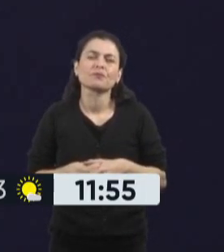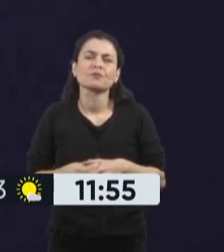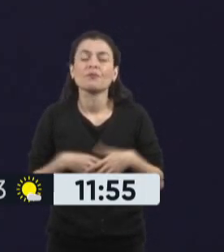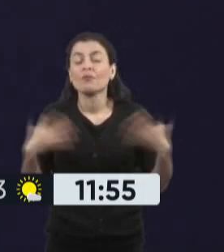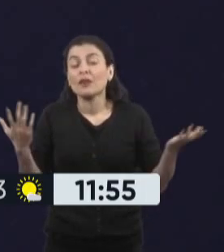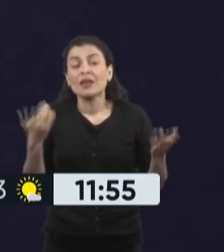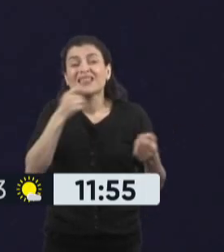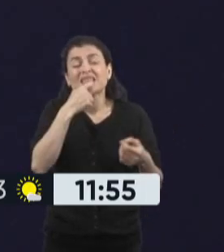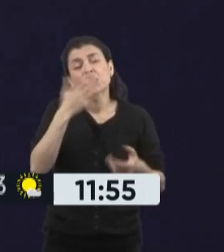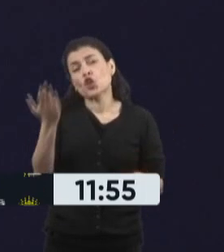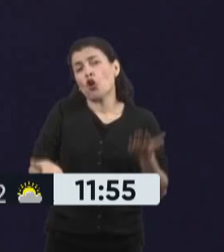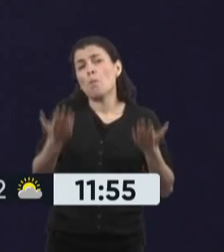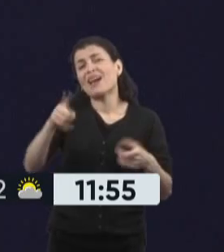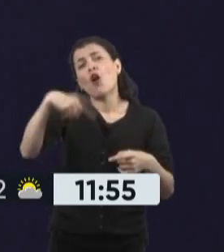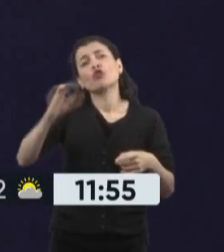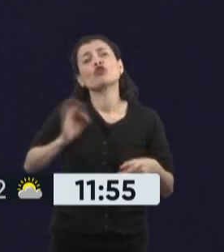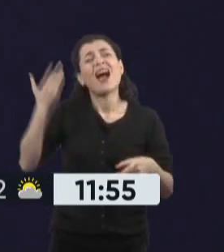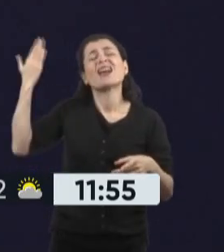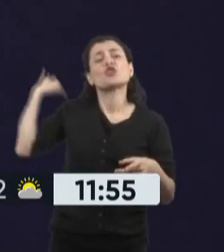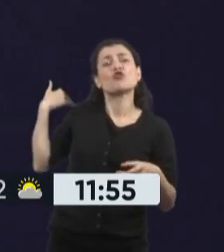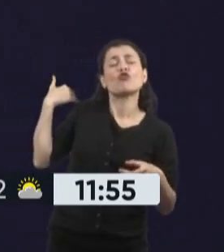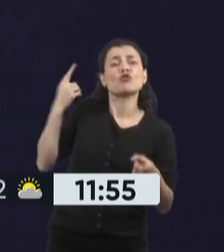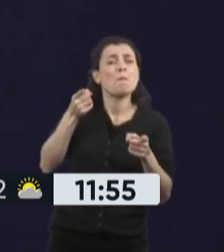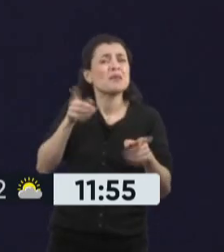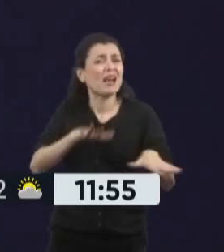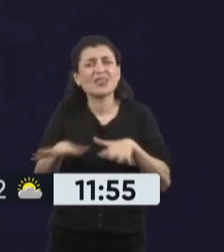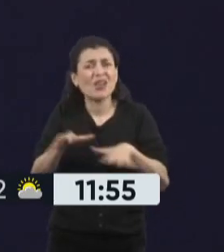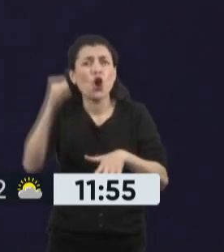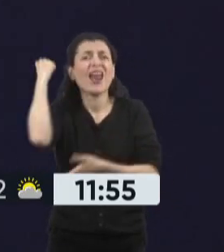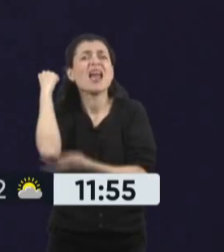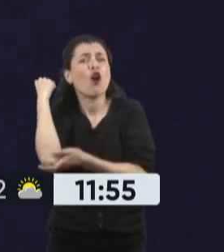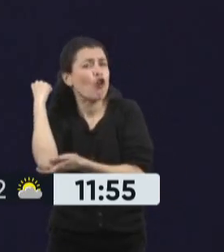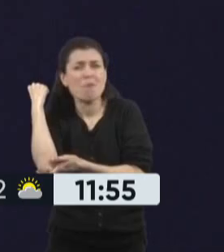los años que hemos tenido caída una caída muy